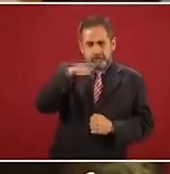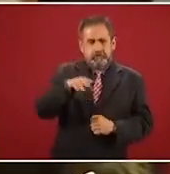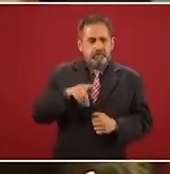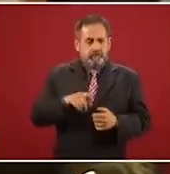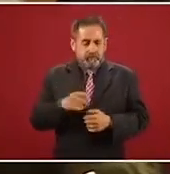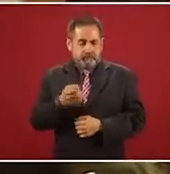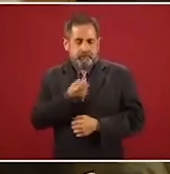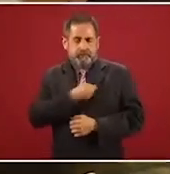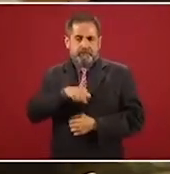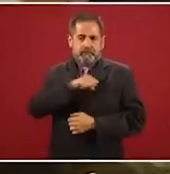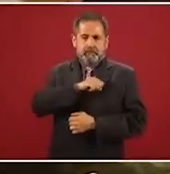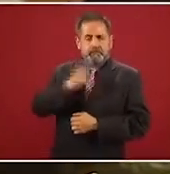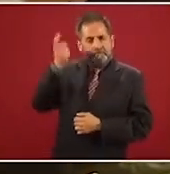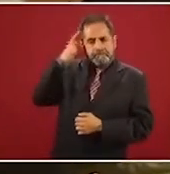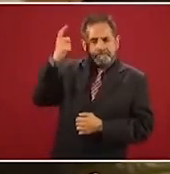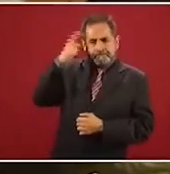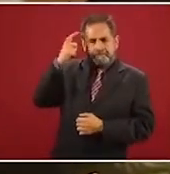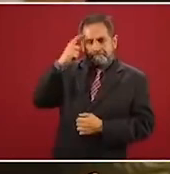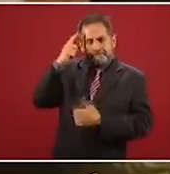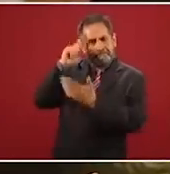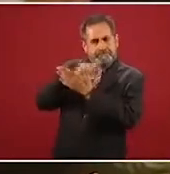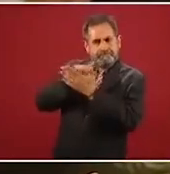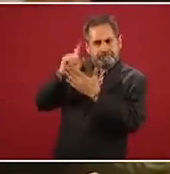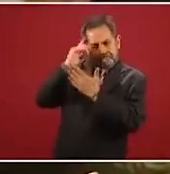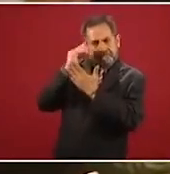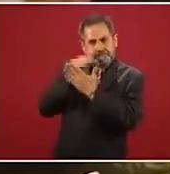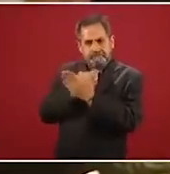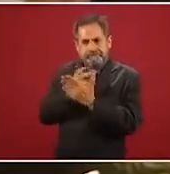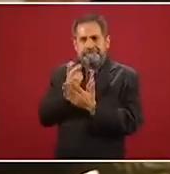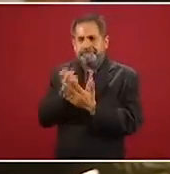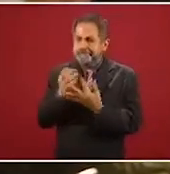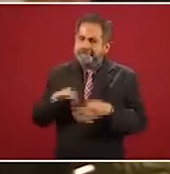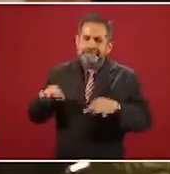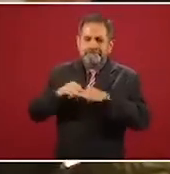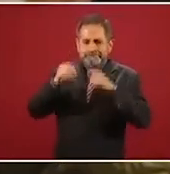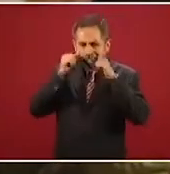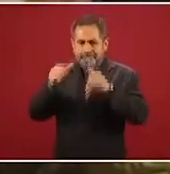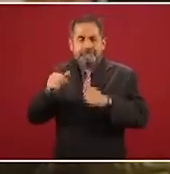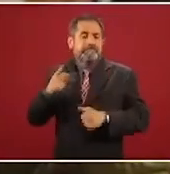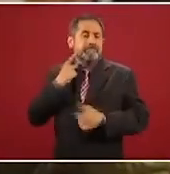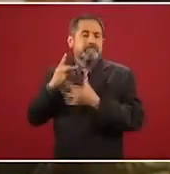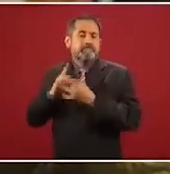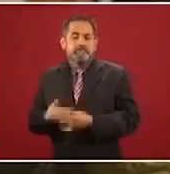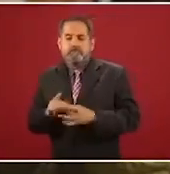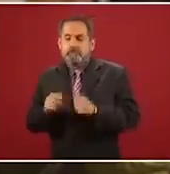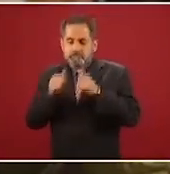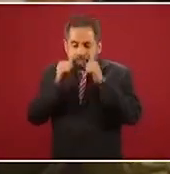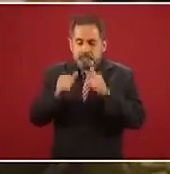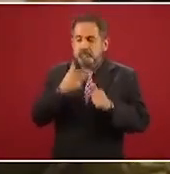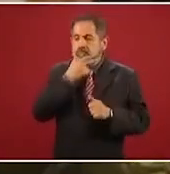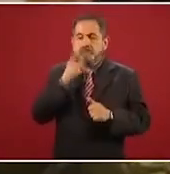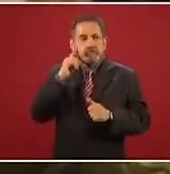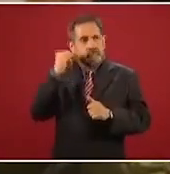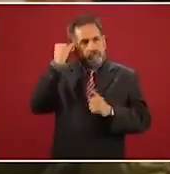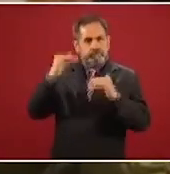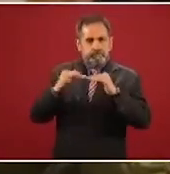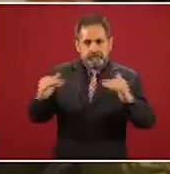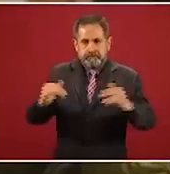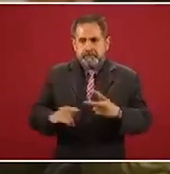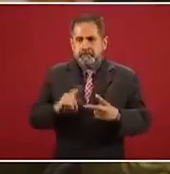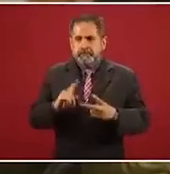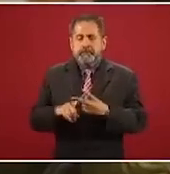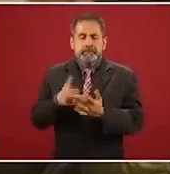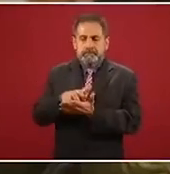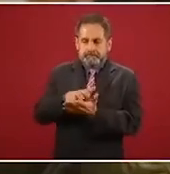emocional pase a ser un eje transversal en las políticas públicas, como la equidad de género, la austeridad y